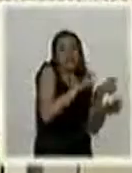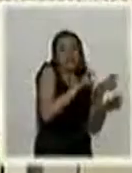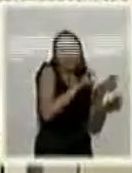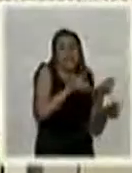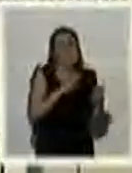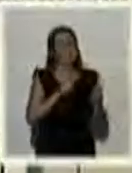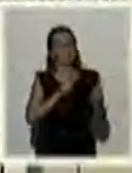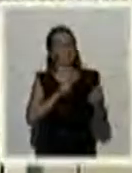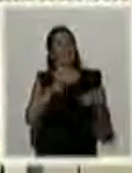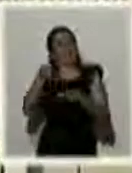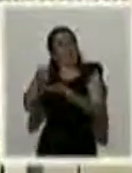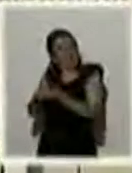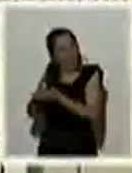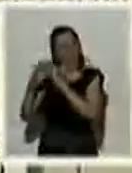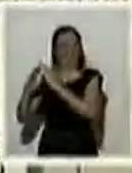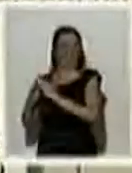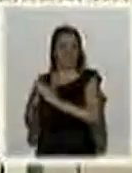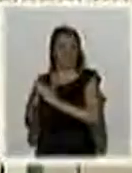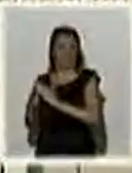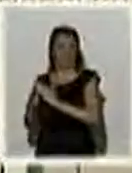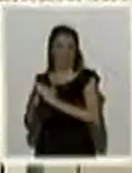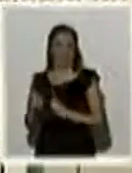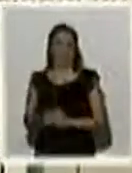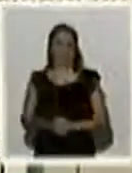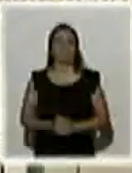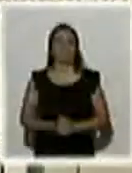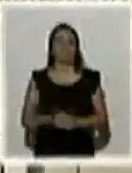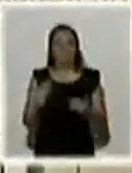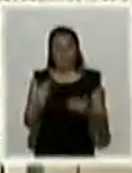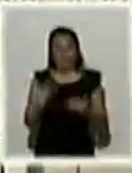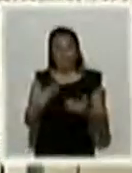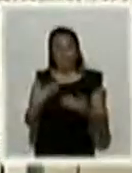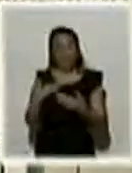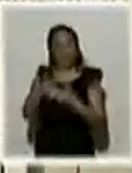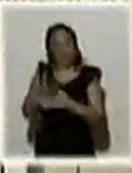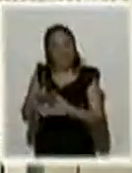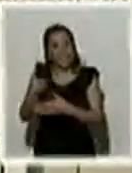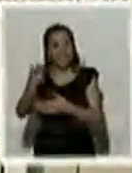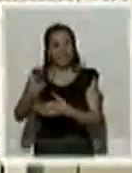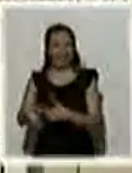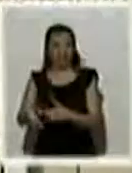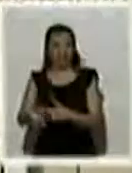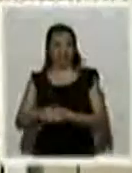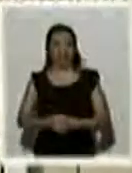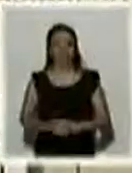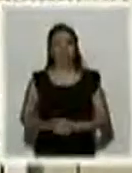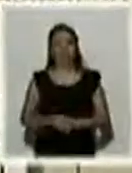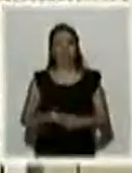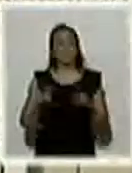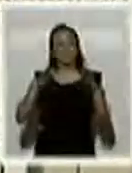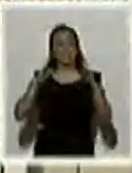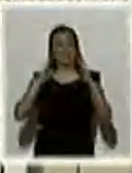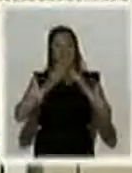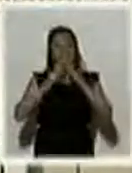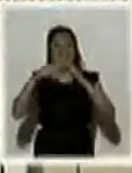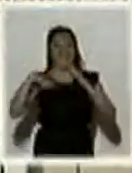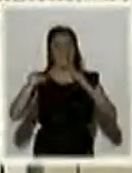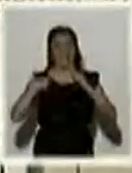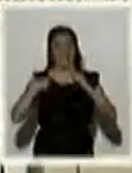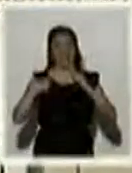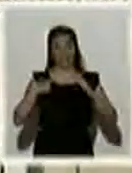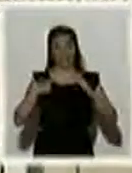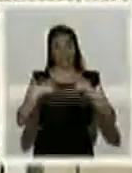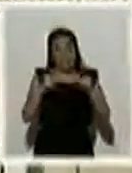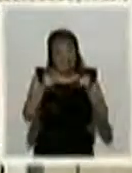que no puede acceder a los planes actuales. Y para la vivienda social planteamos que ese mismo Consejo, con